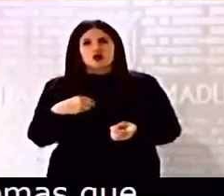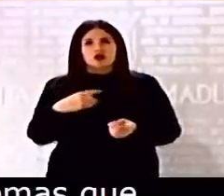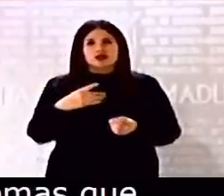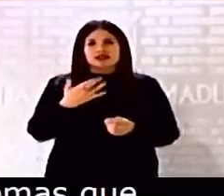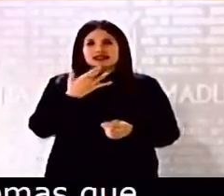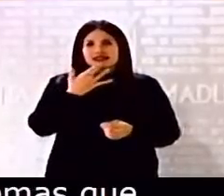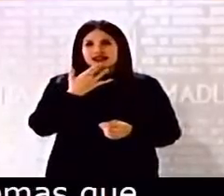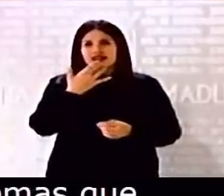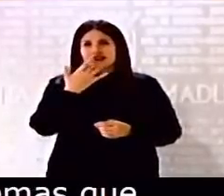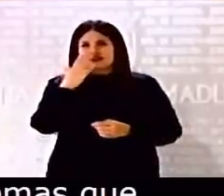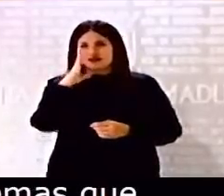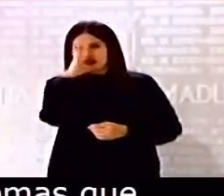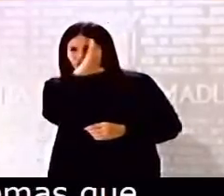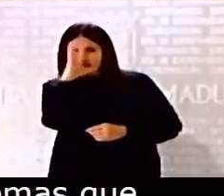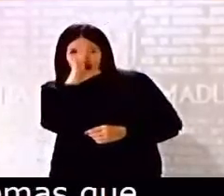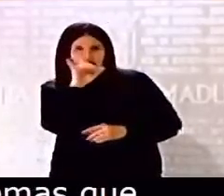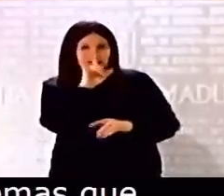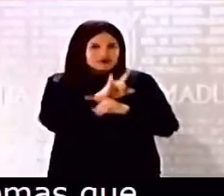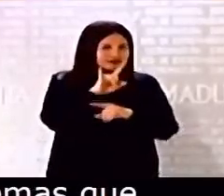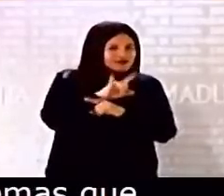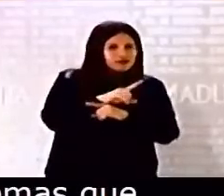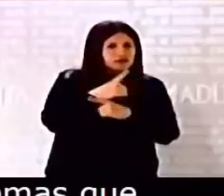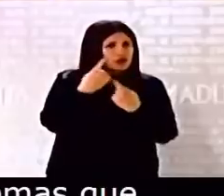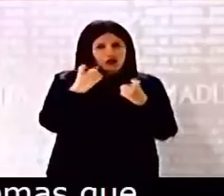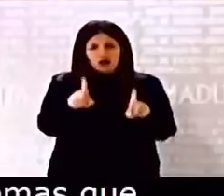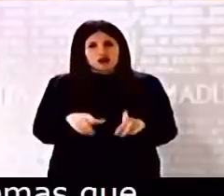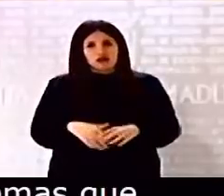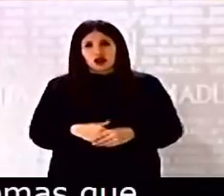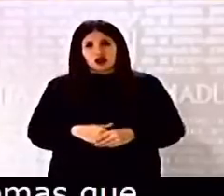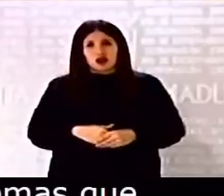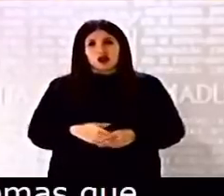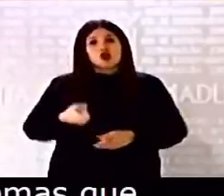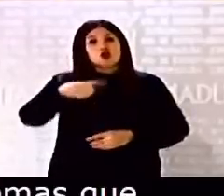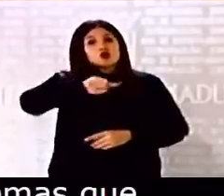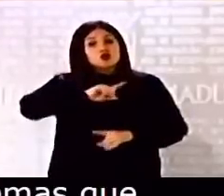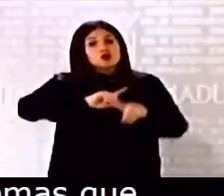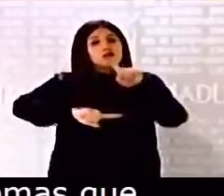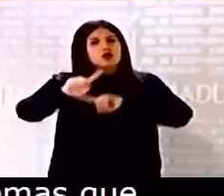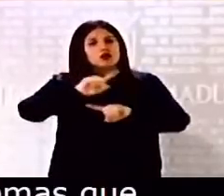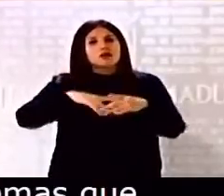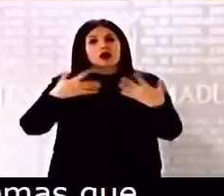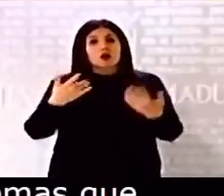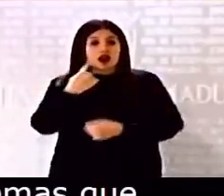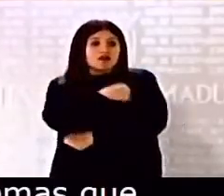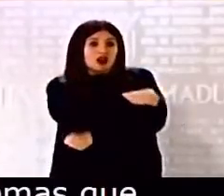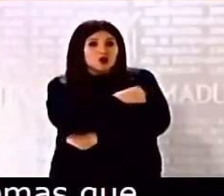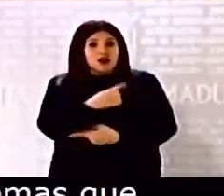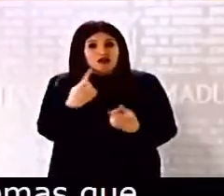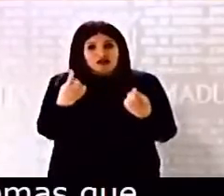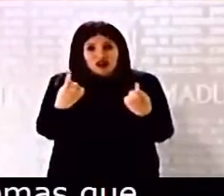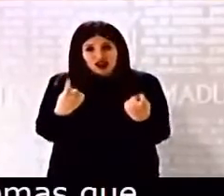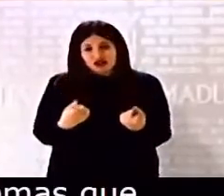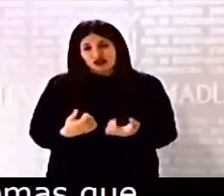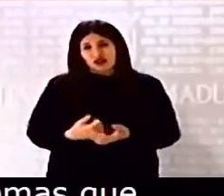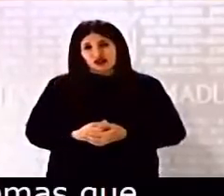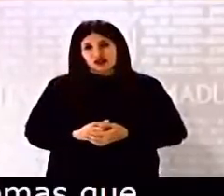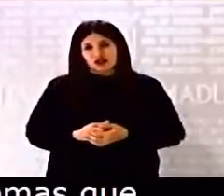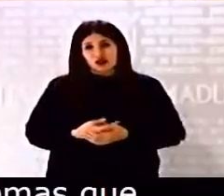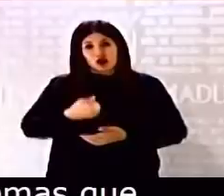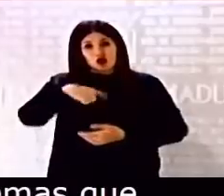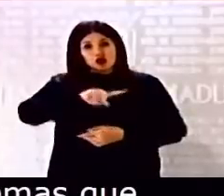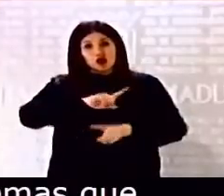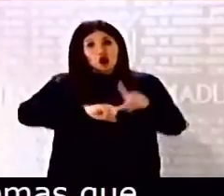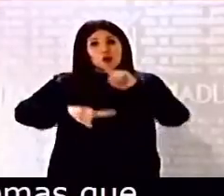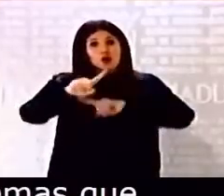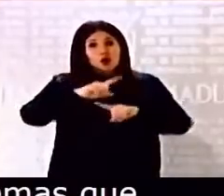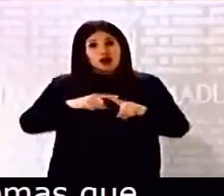ocultarle, que en este momento nuestro paso limitante son las dosis de vacunas, que no tenemos problema ni con el material